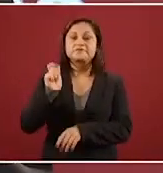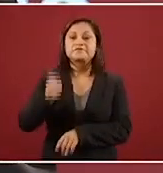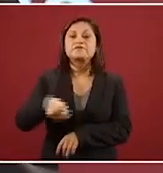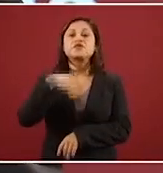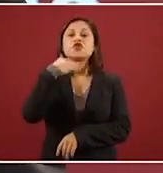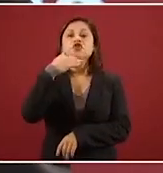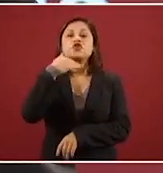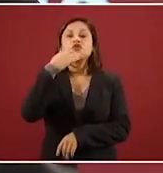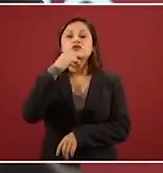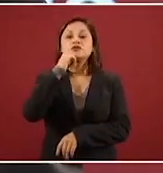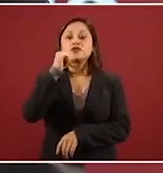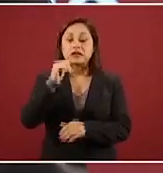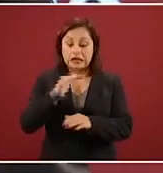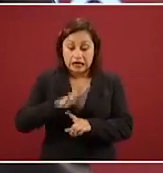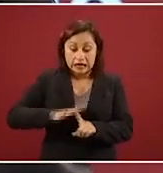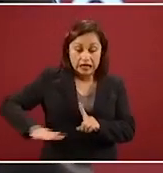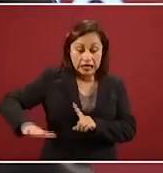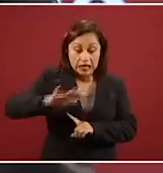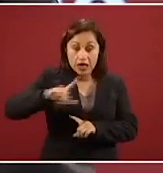arriba.